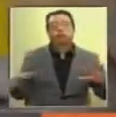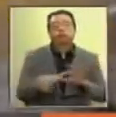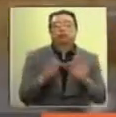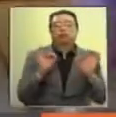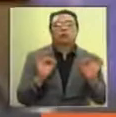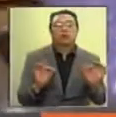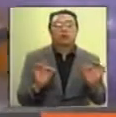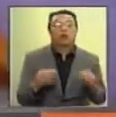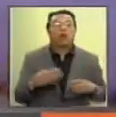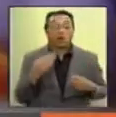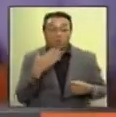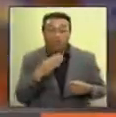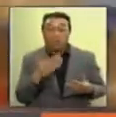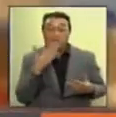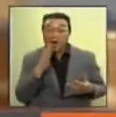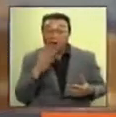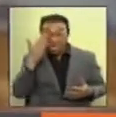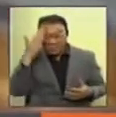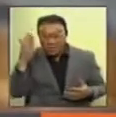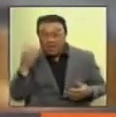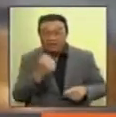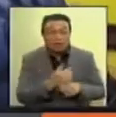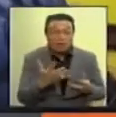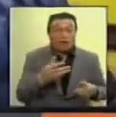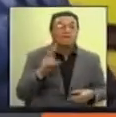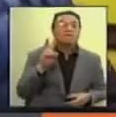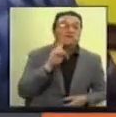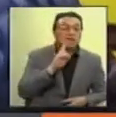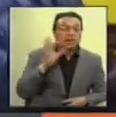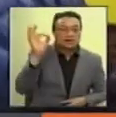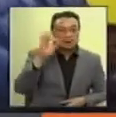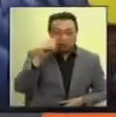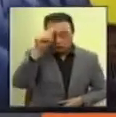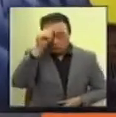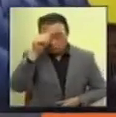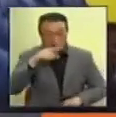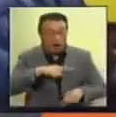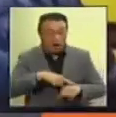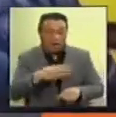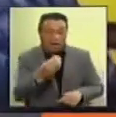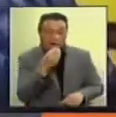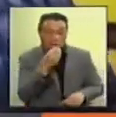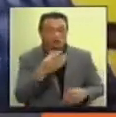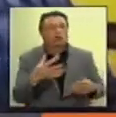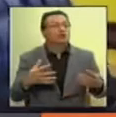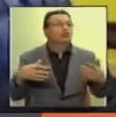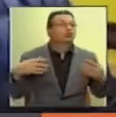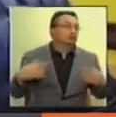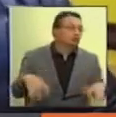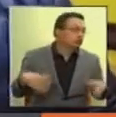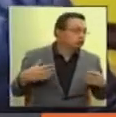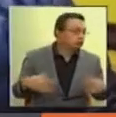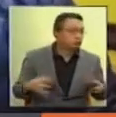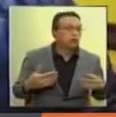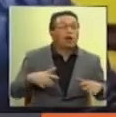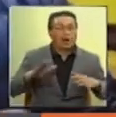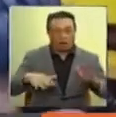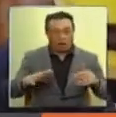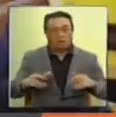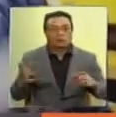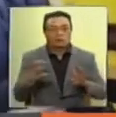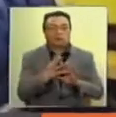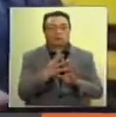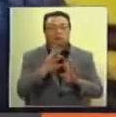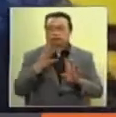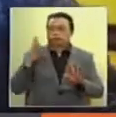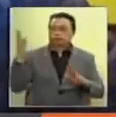días fuertes, que fue viernes, sábado y domingo, en la hora de almuerzo, claro, o sea, en algún momento llegamos a tener